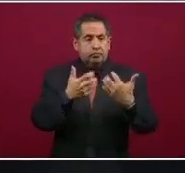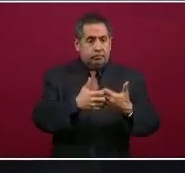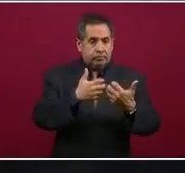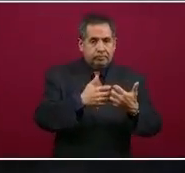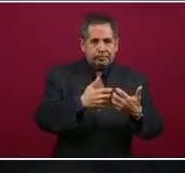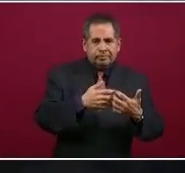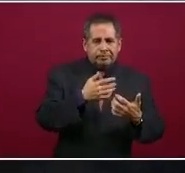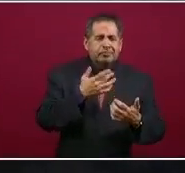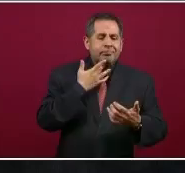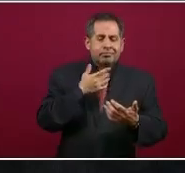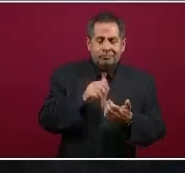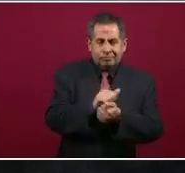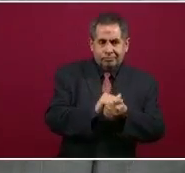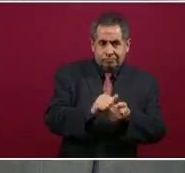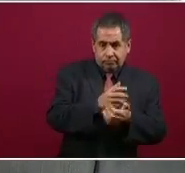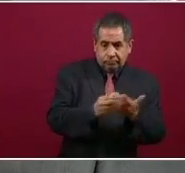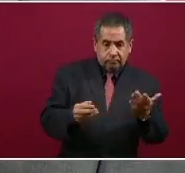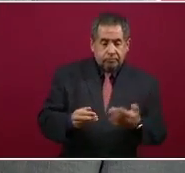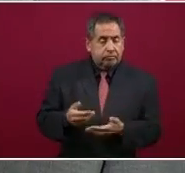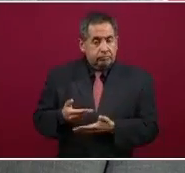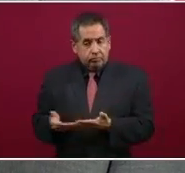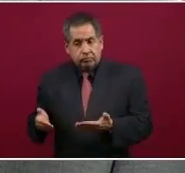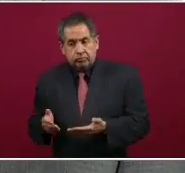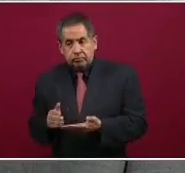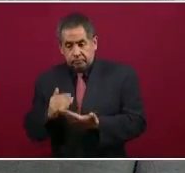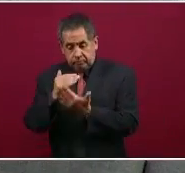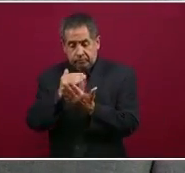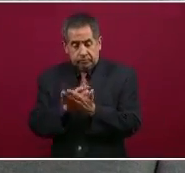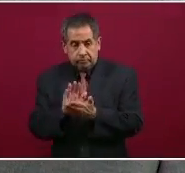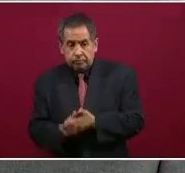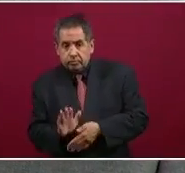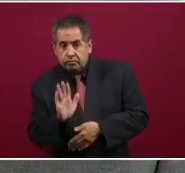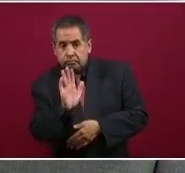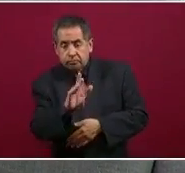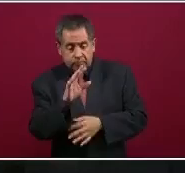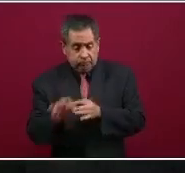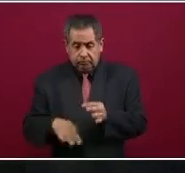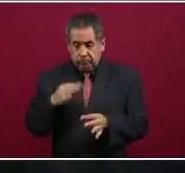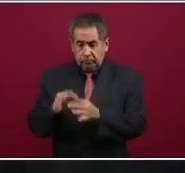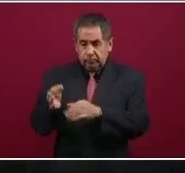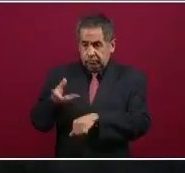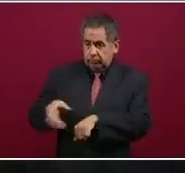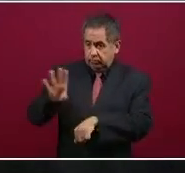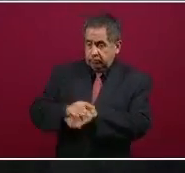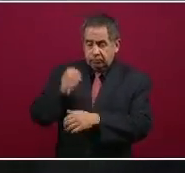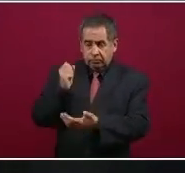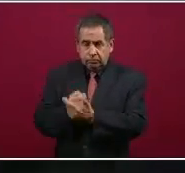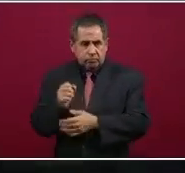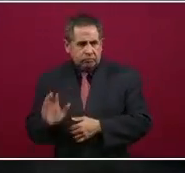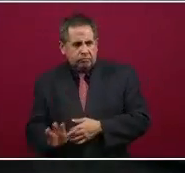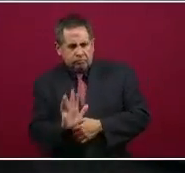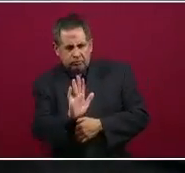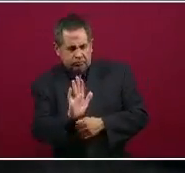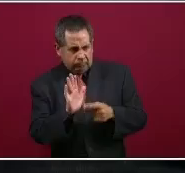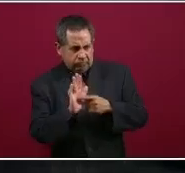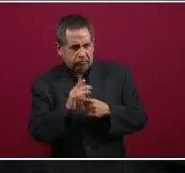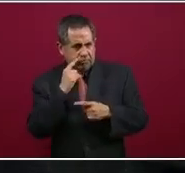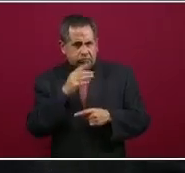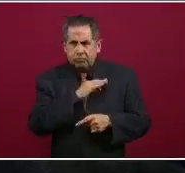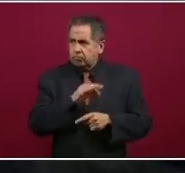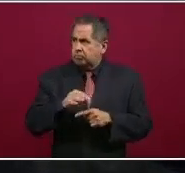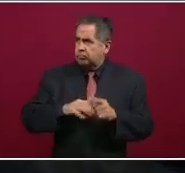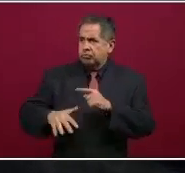Ambiente no ha mostrado la manifestación de impacto ambiental. Usted había dicho que ya se tenía la autorización, pero exactamente si nos pueden mostrar